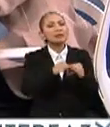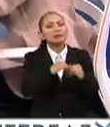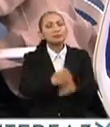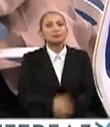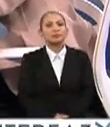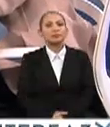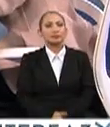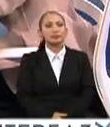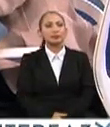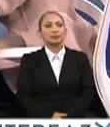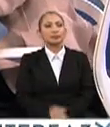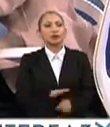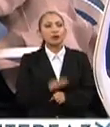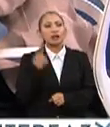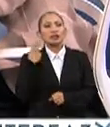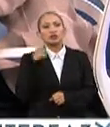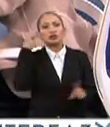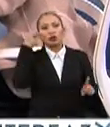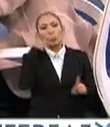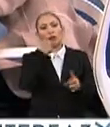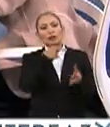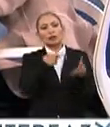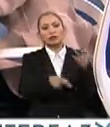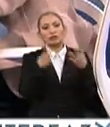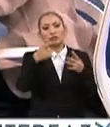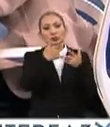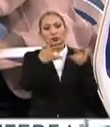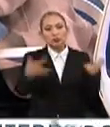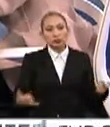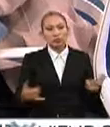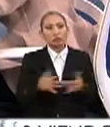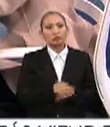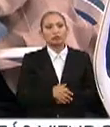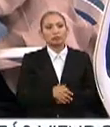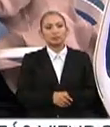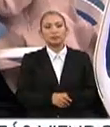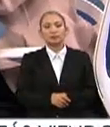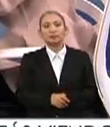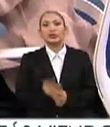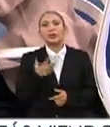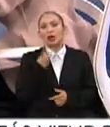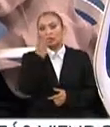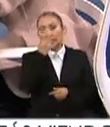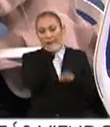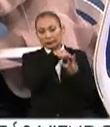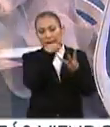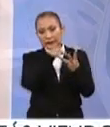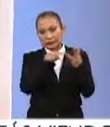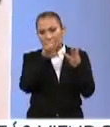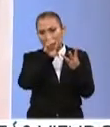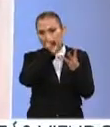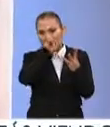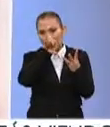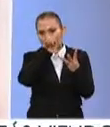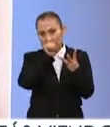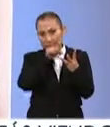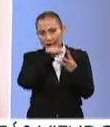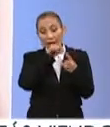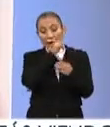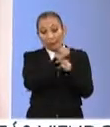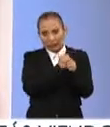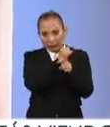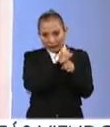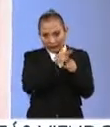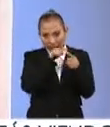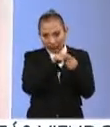instituto? ¿Cuáles son sus objetivos, su historia, su tiempo? Tenemos tres ejes principales, como te decía: se